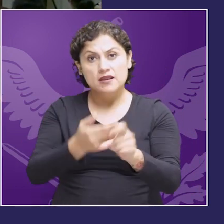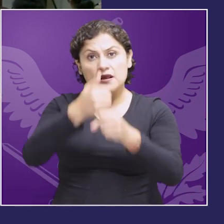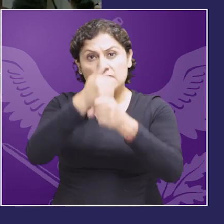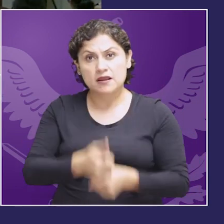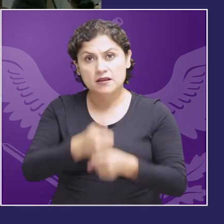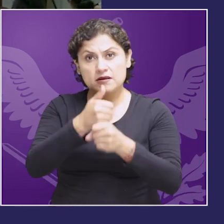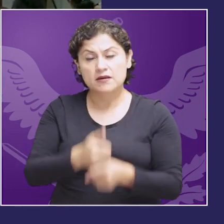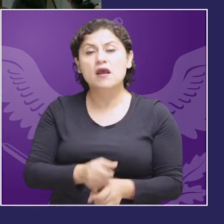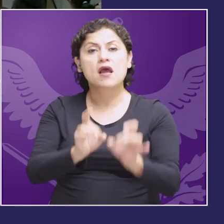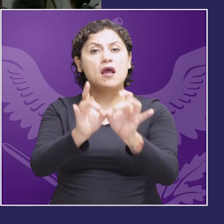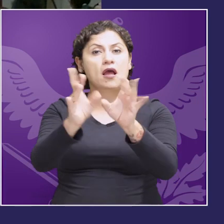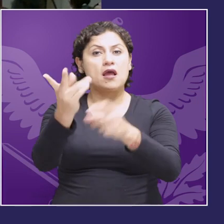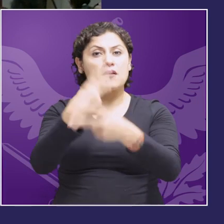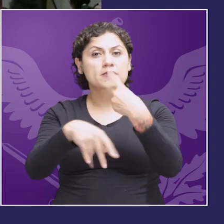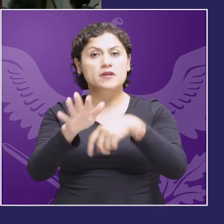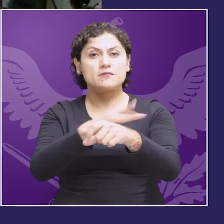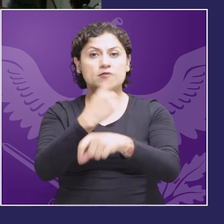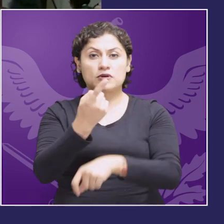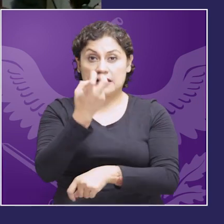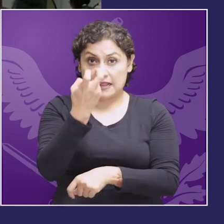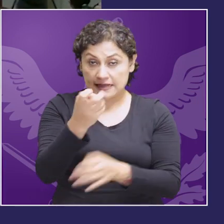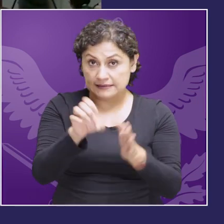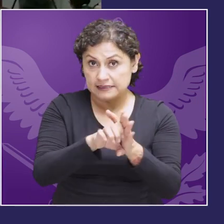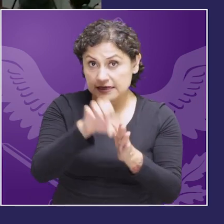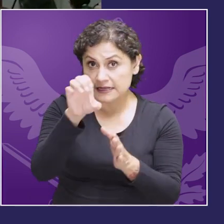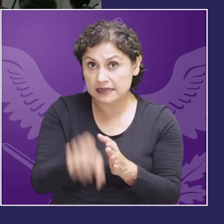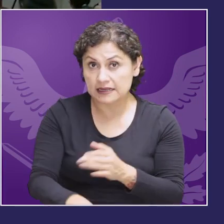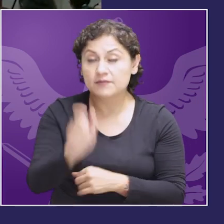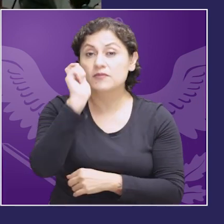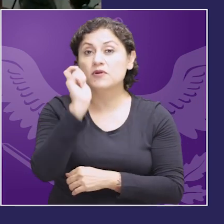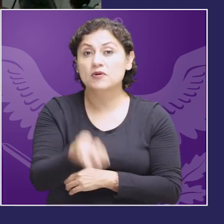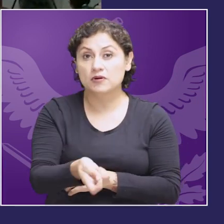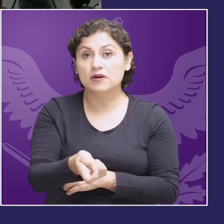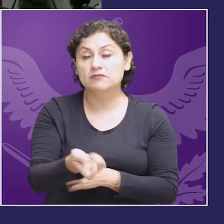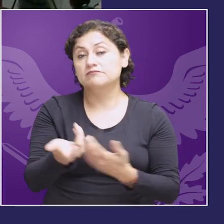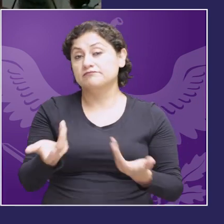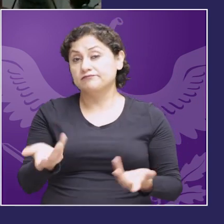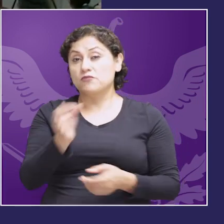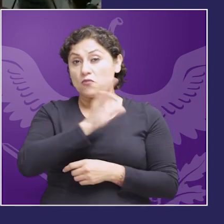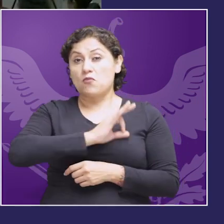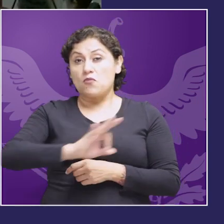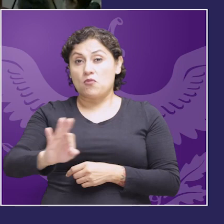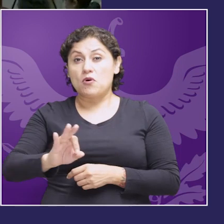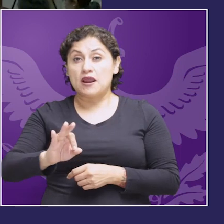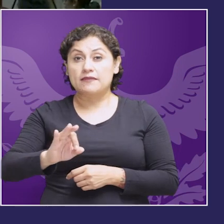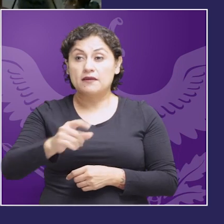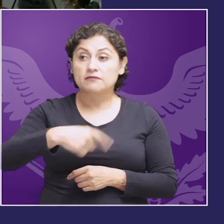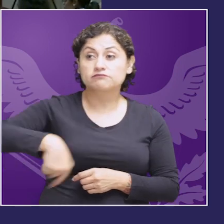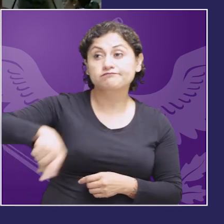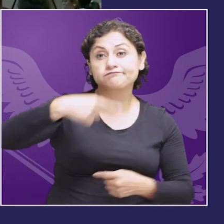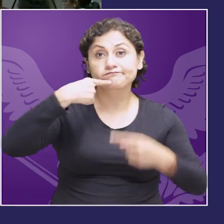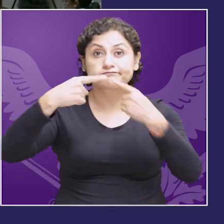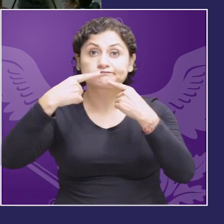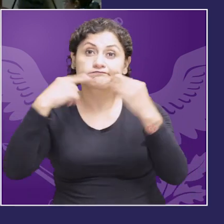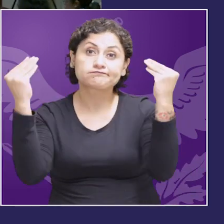feminicidio. En principio creemos podría ser, pues el corazón del feminicidio es la víctima y la razón por la que muere, su